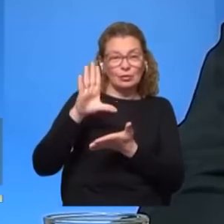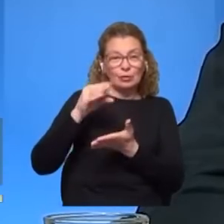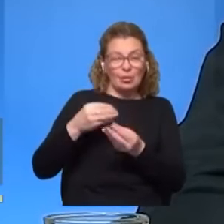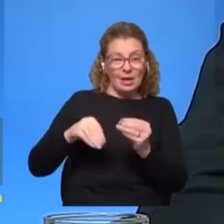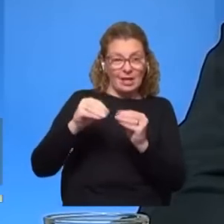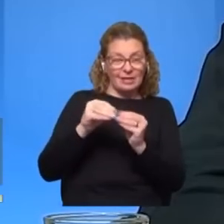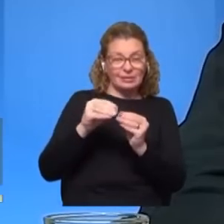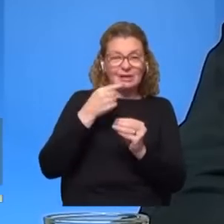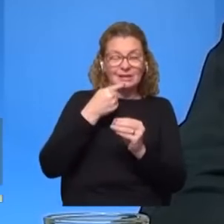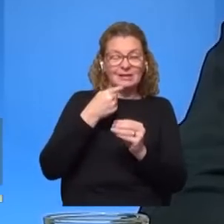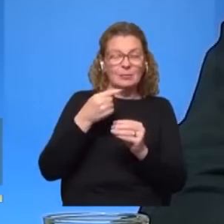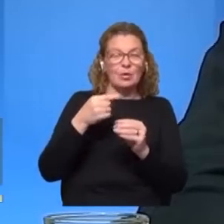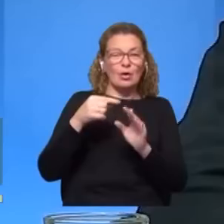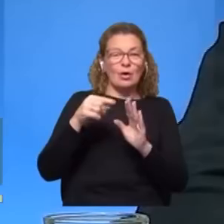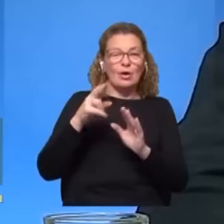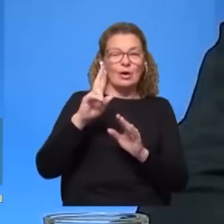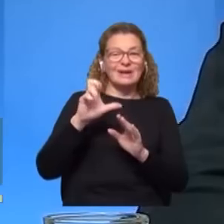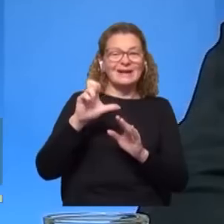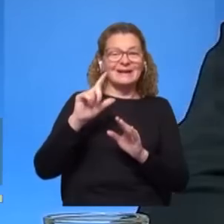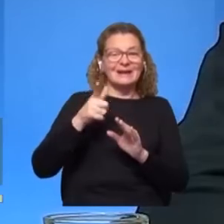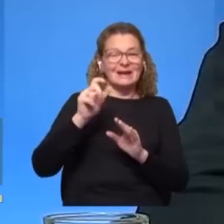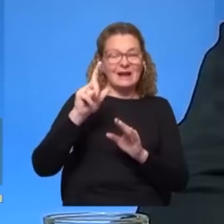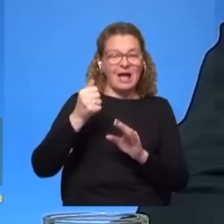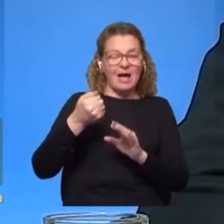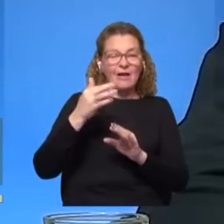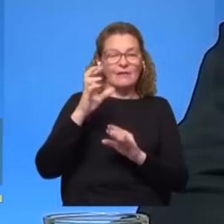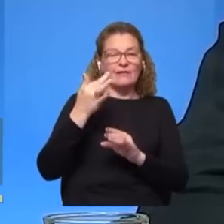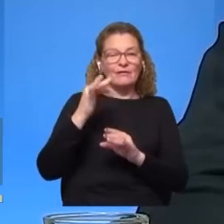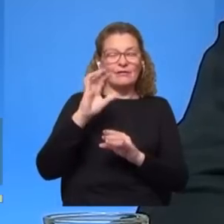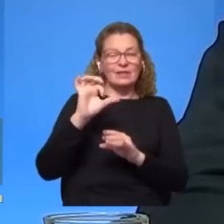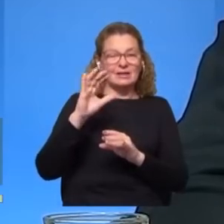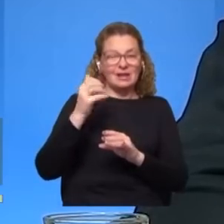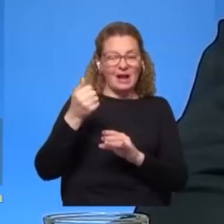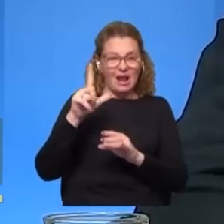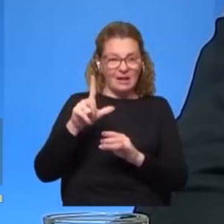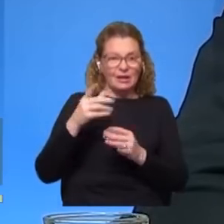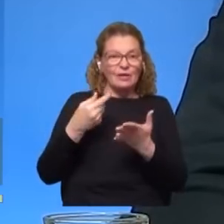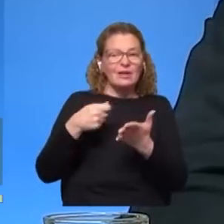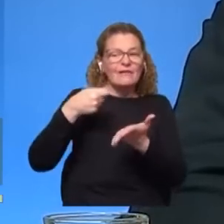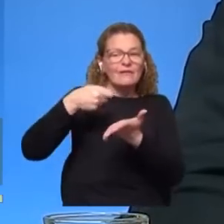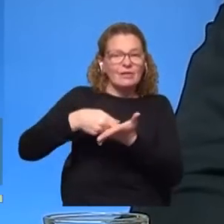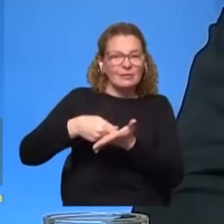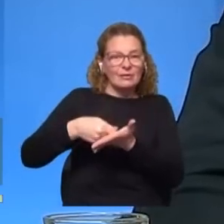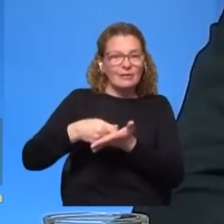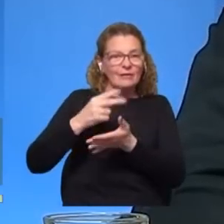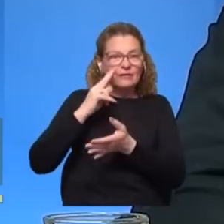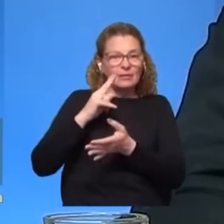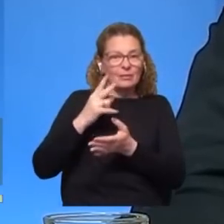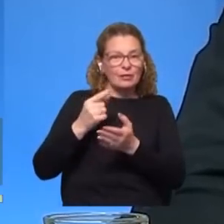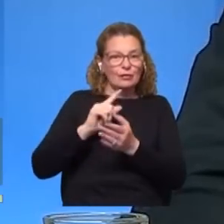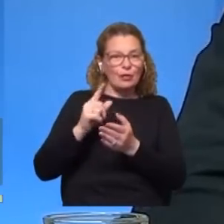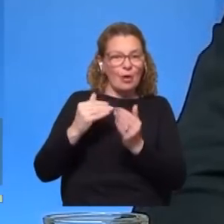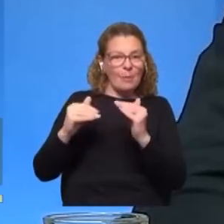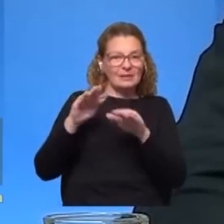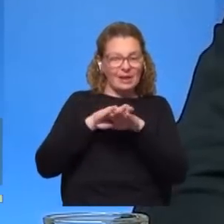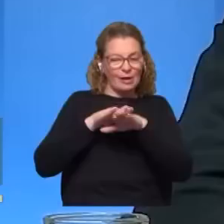dentro de lo que llamamos la regla fiscal es decir nosotros miramos que la deuda en términos del producto no aumente